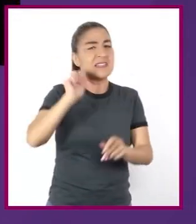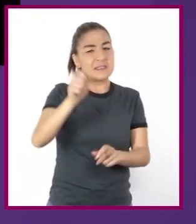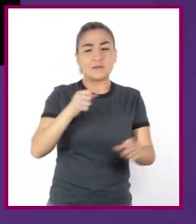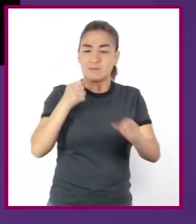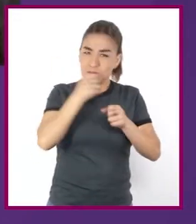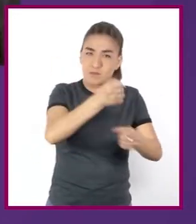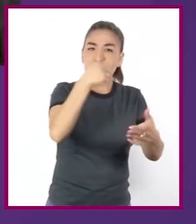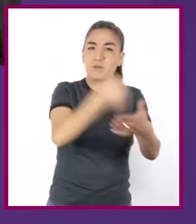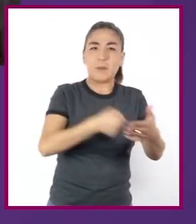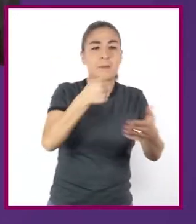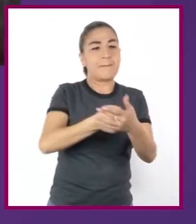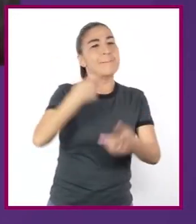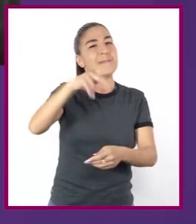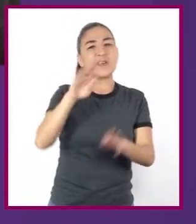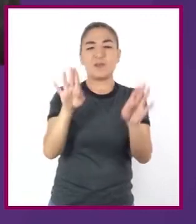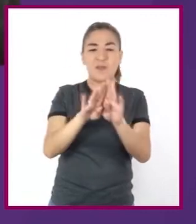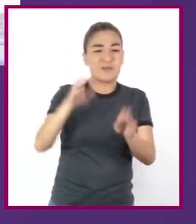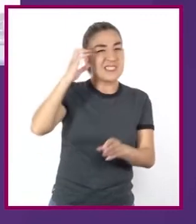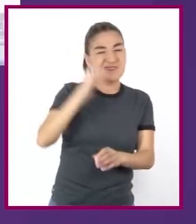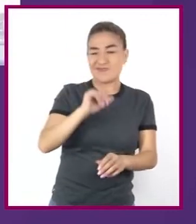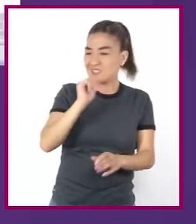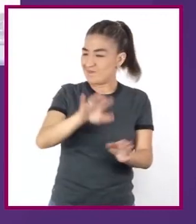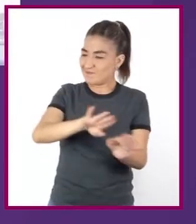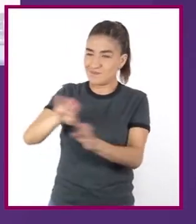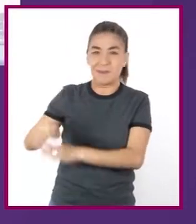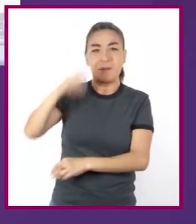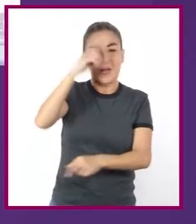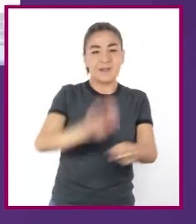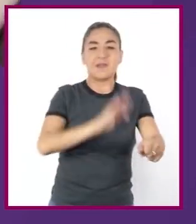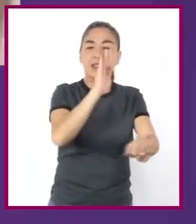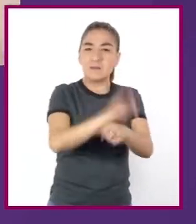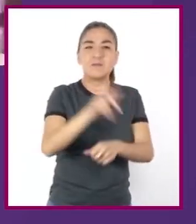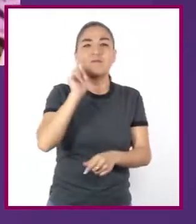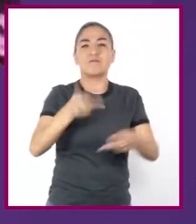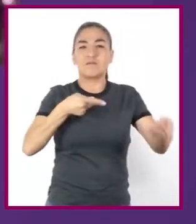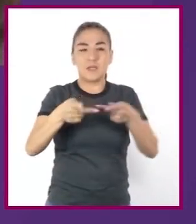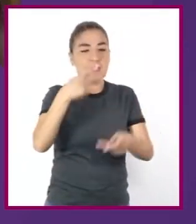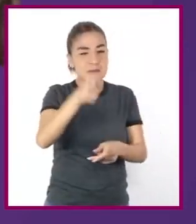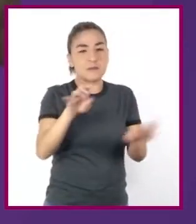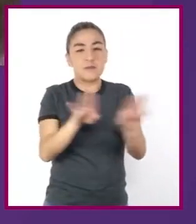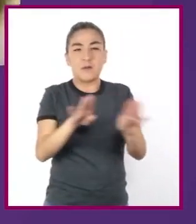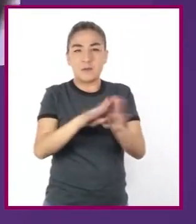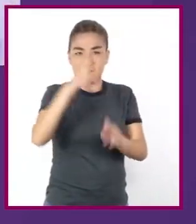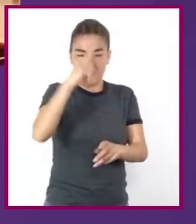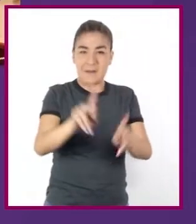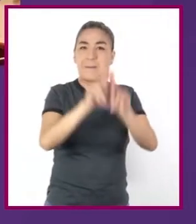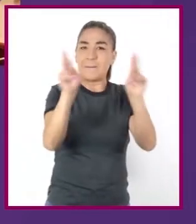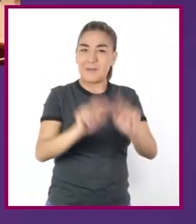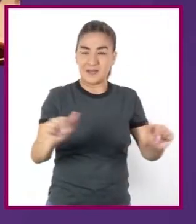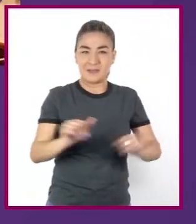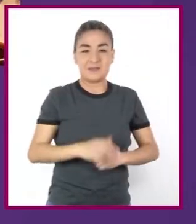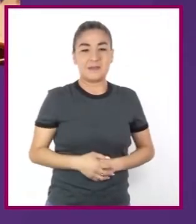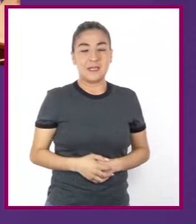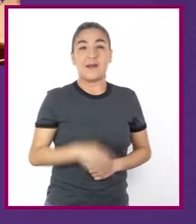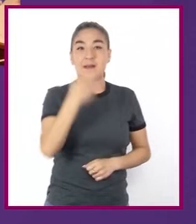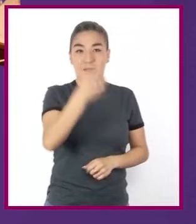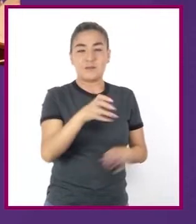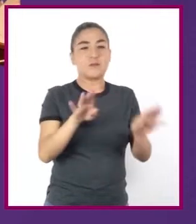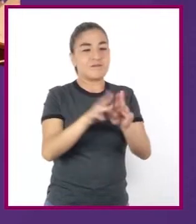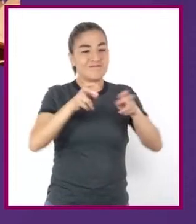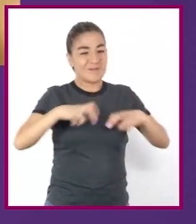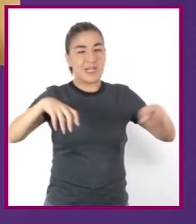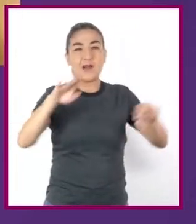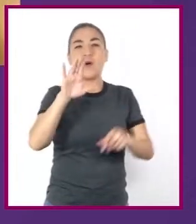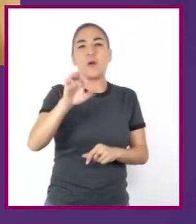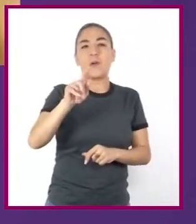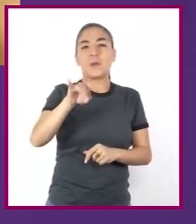de la seguridad y el derecho de las mujeres a participar plenamente en la construcción de la paz. Según el Comité del Premio